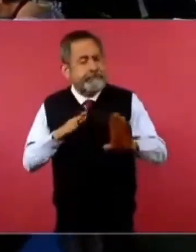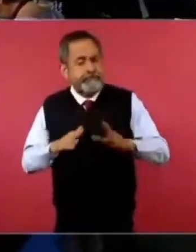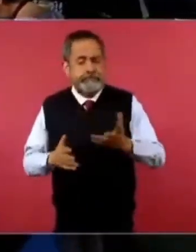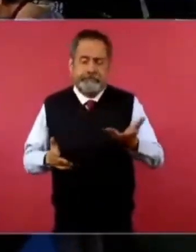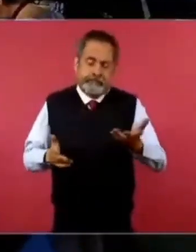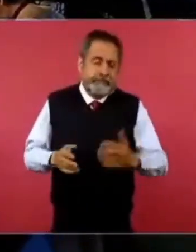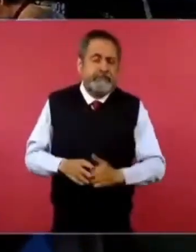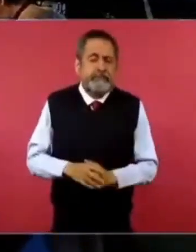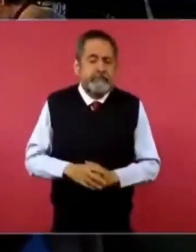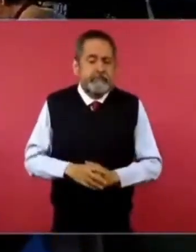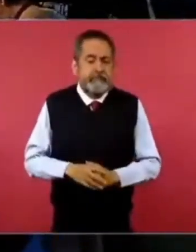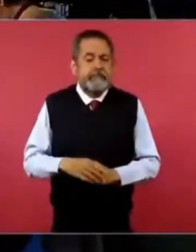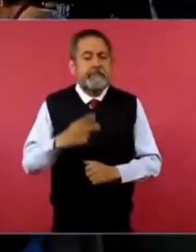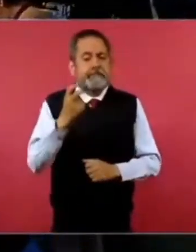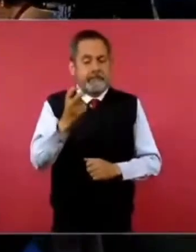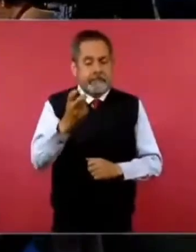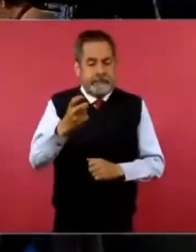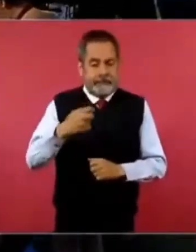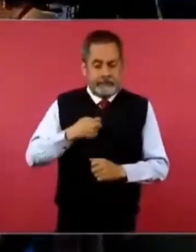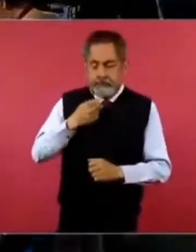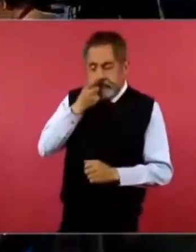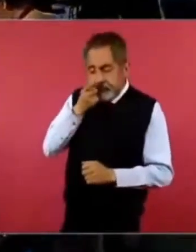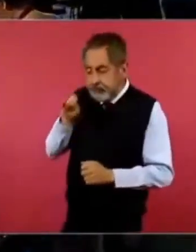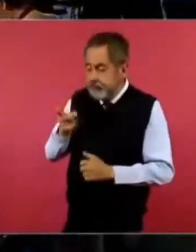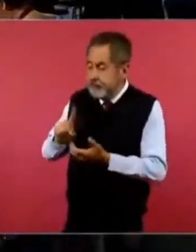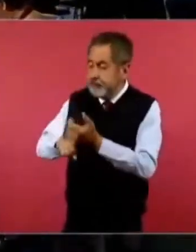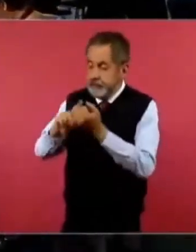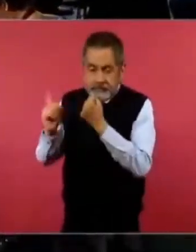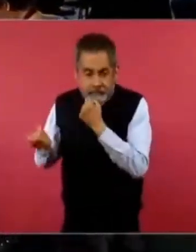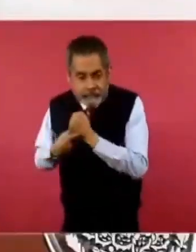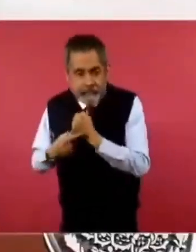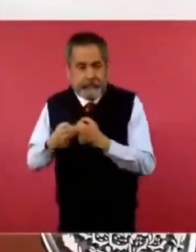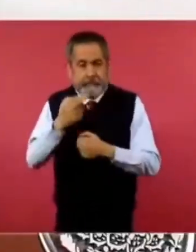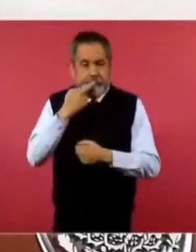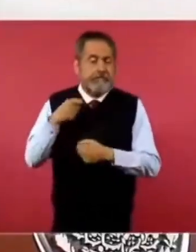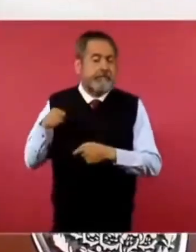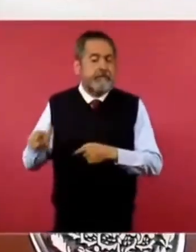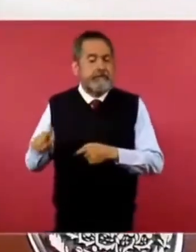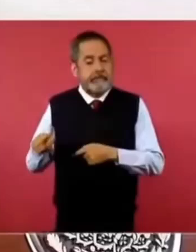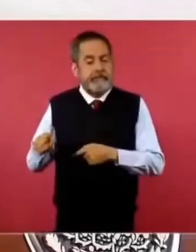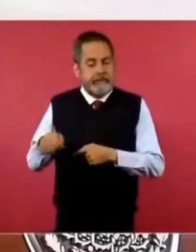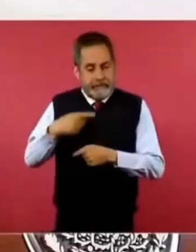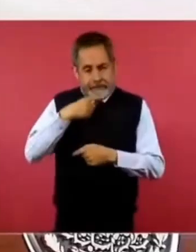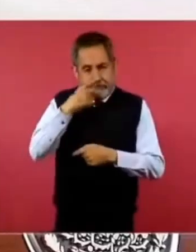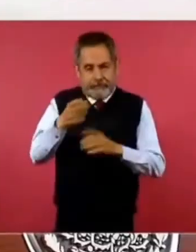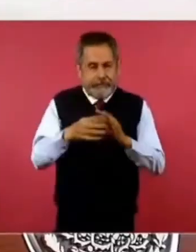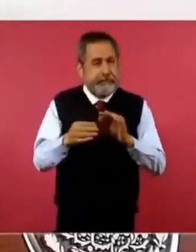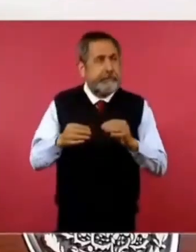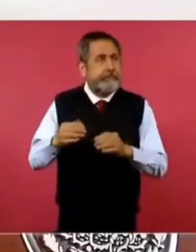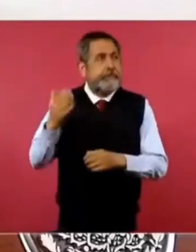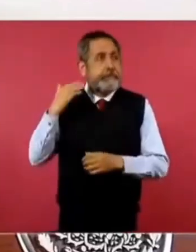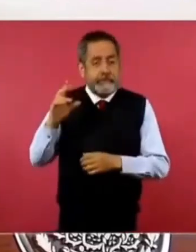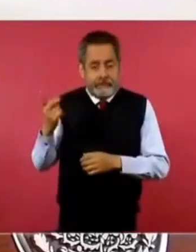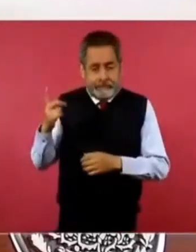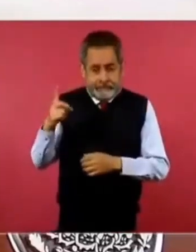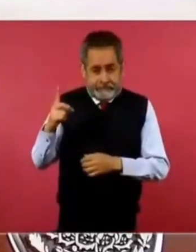Por eso insistimos en atender las causas. Bueno, en diciembre teníamos 12,000